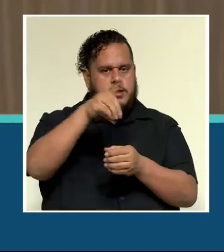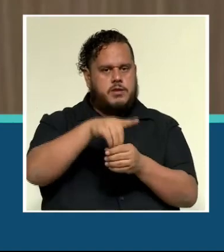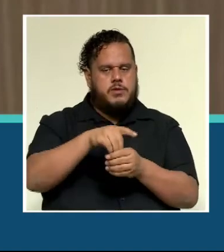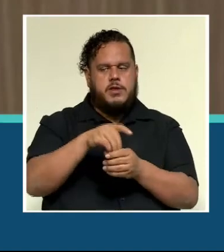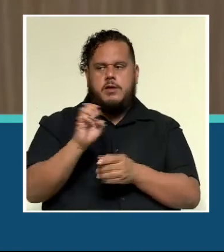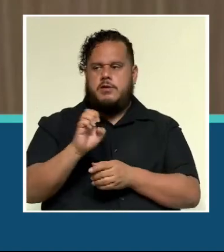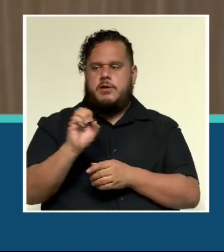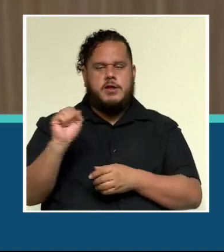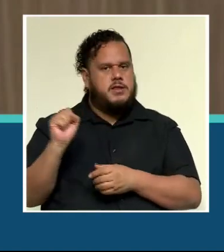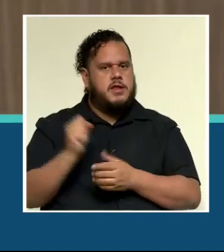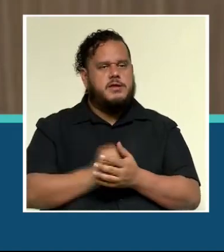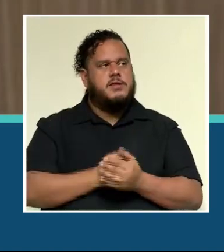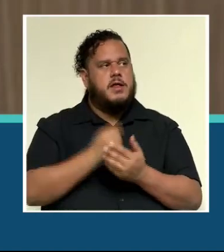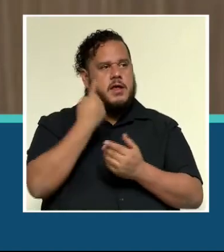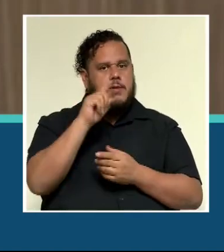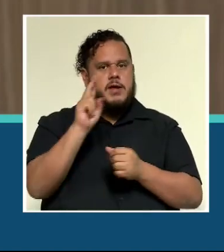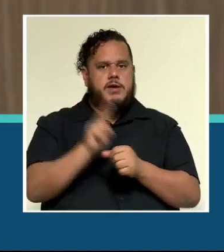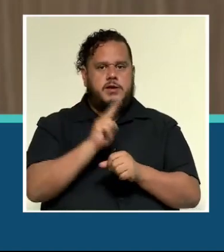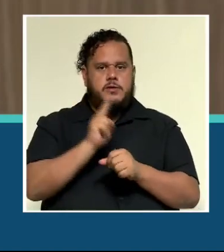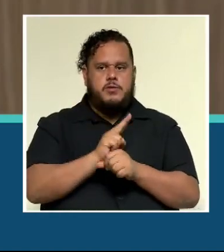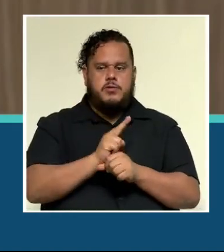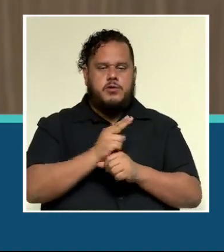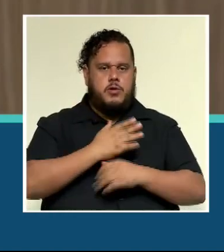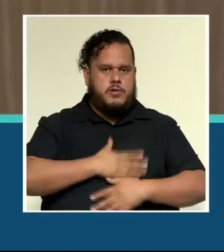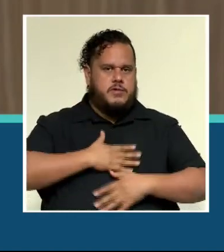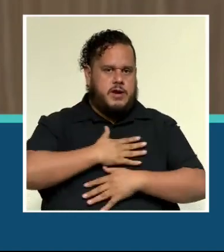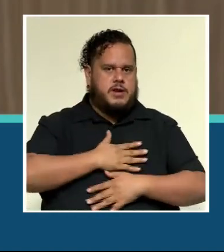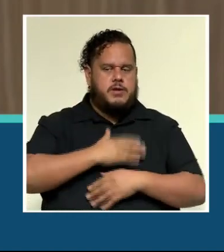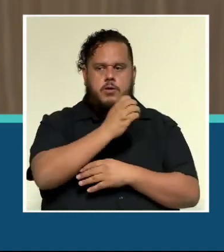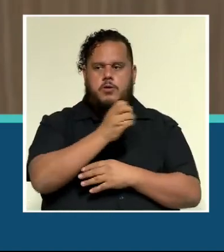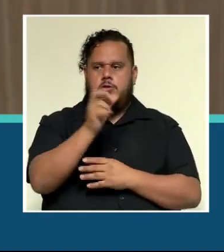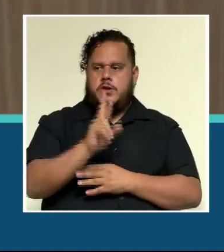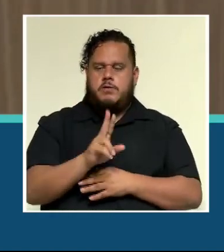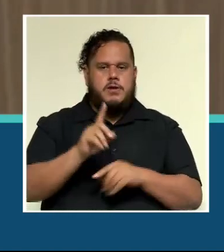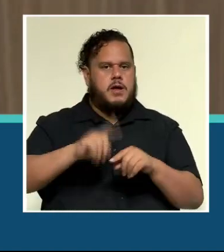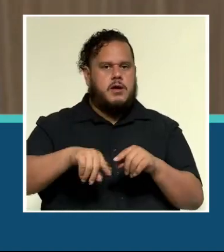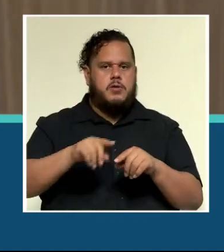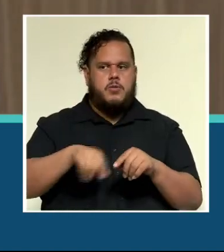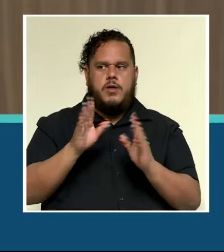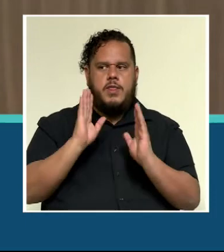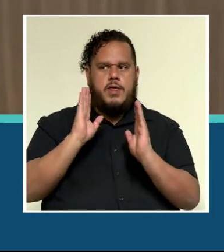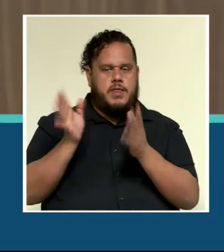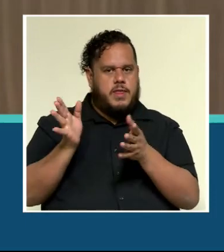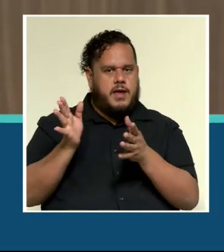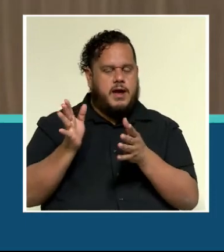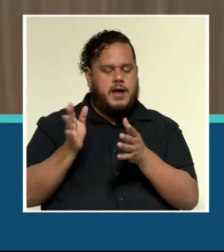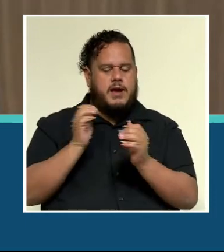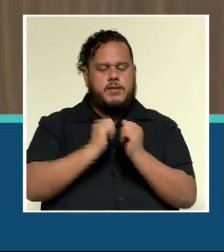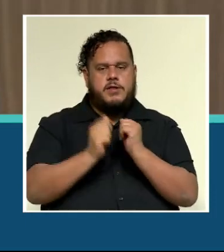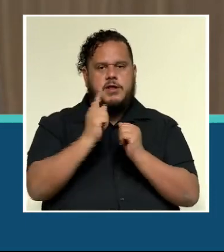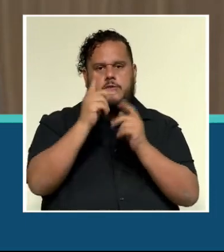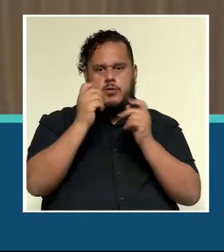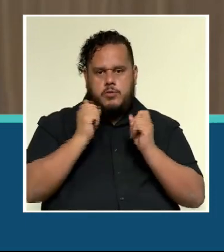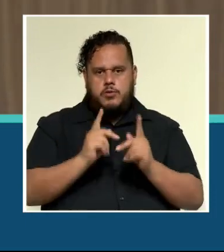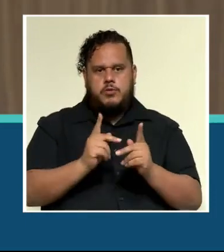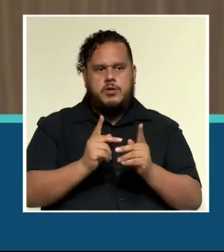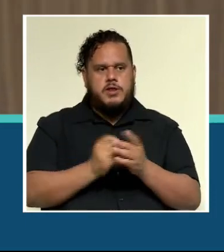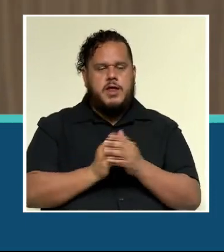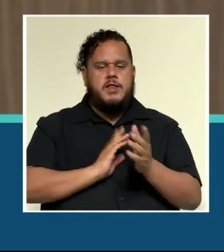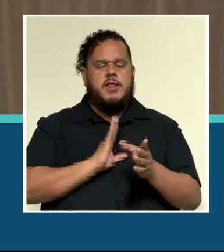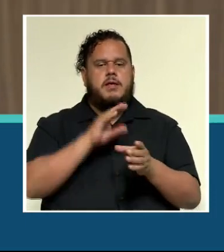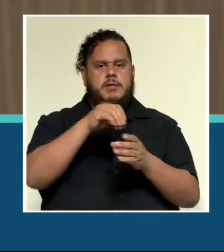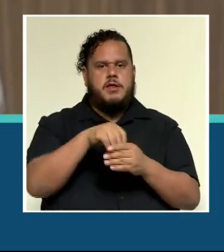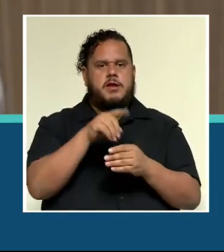Enrique Sánchez para el uso recreativo. Costa Rica no puede dejar pasar una oportunidad de insertarse